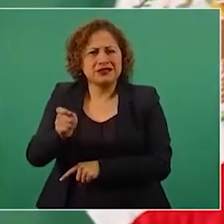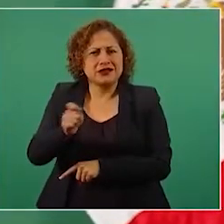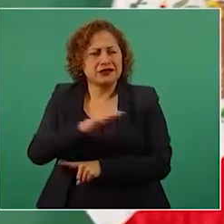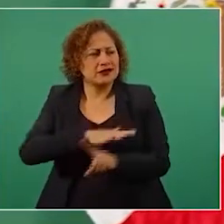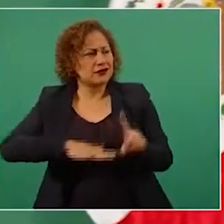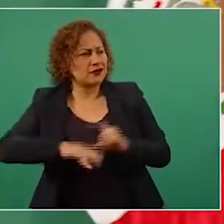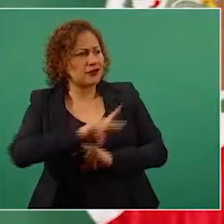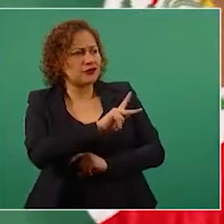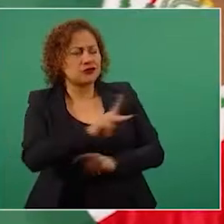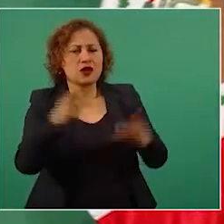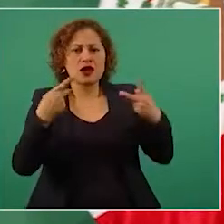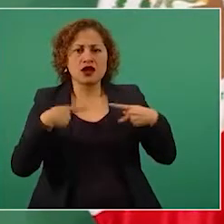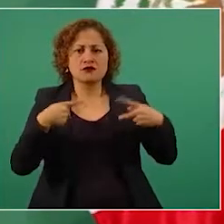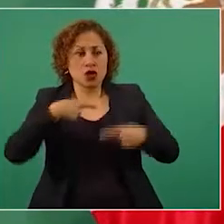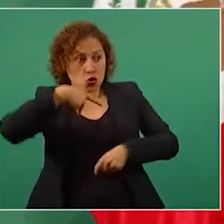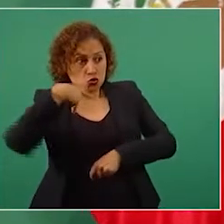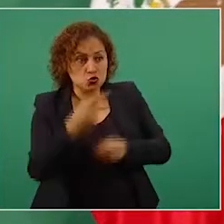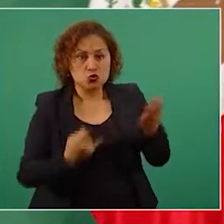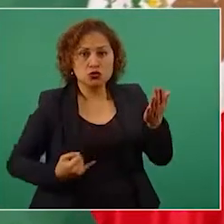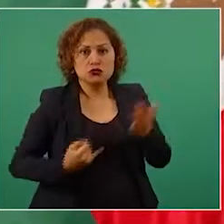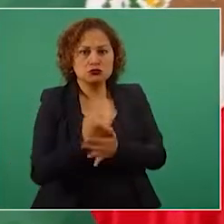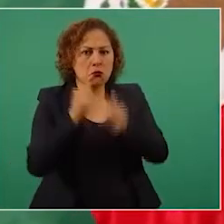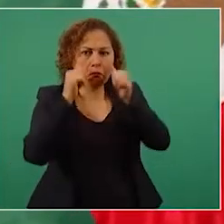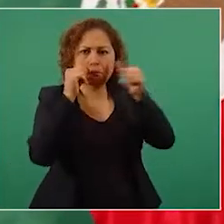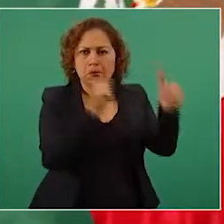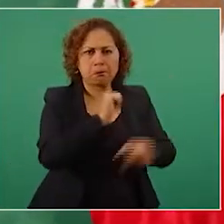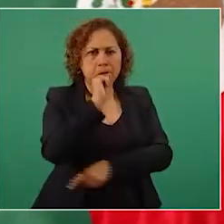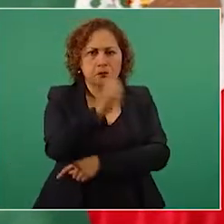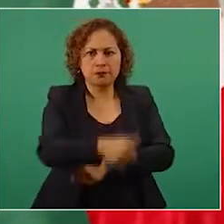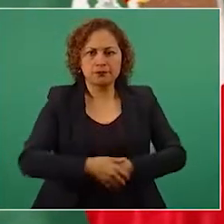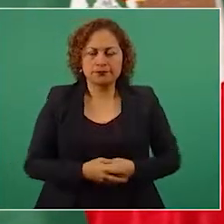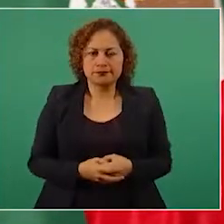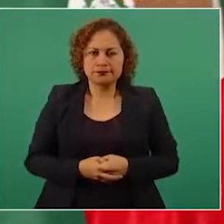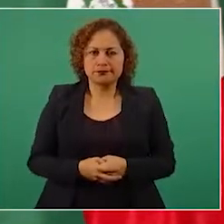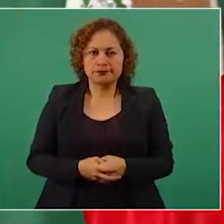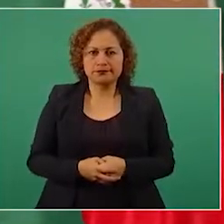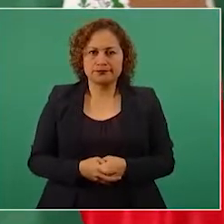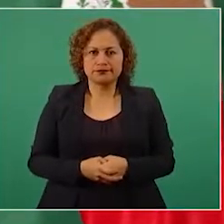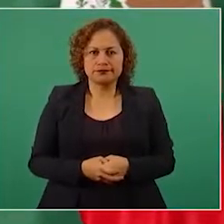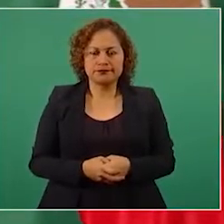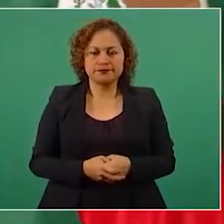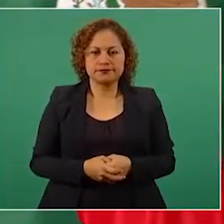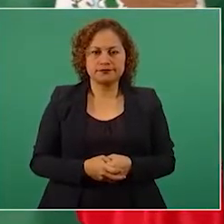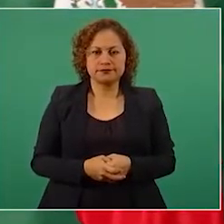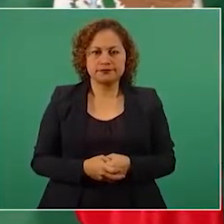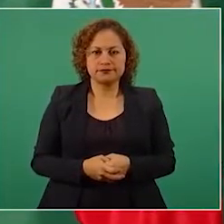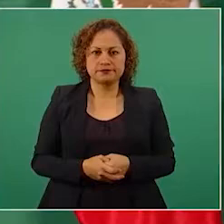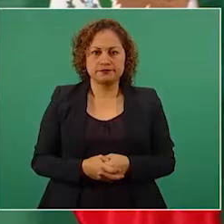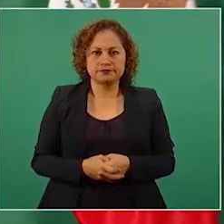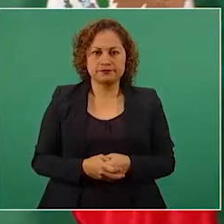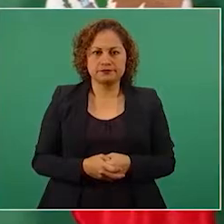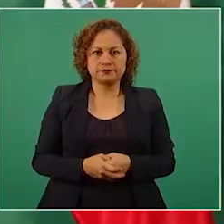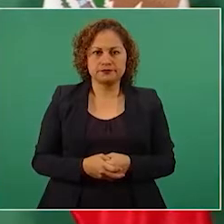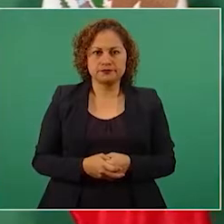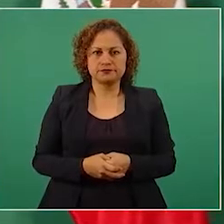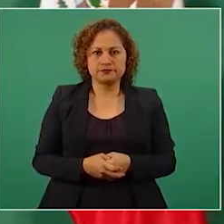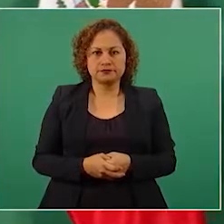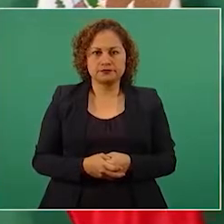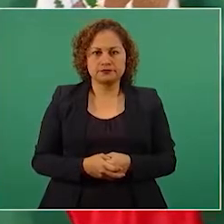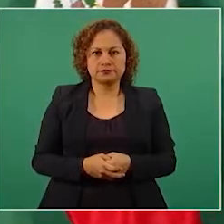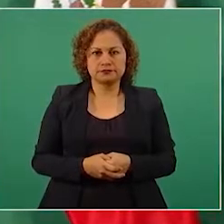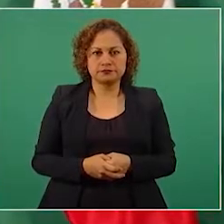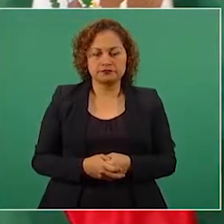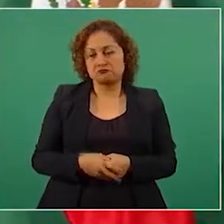se